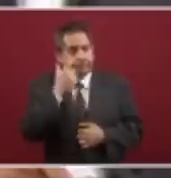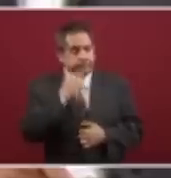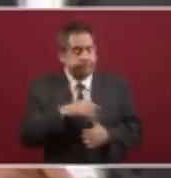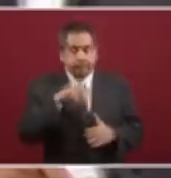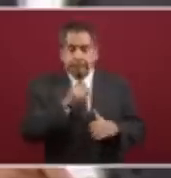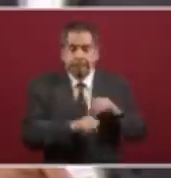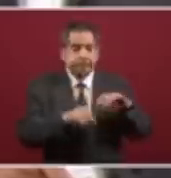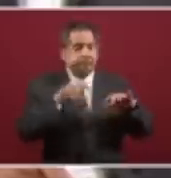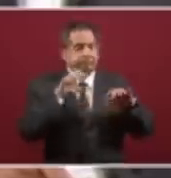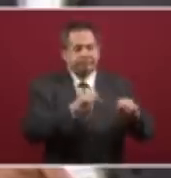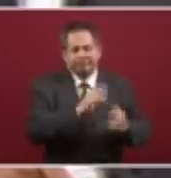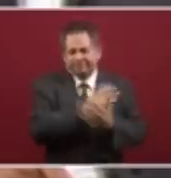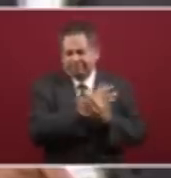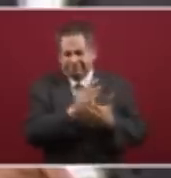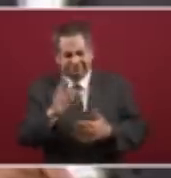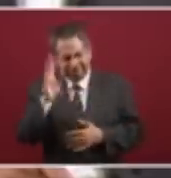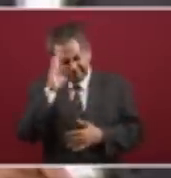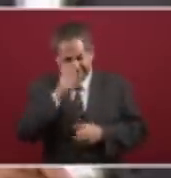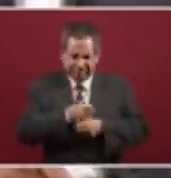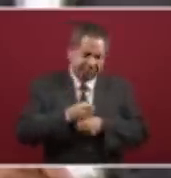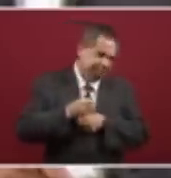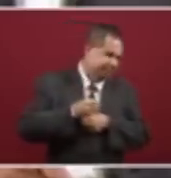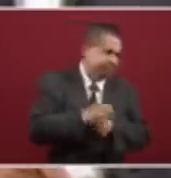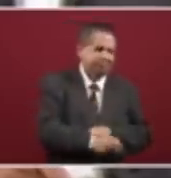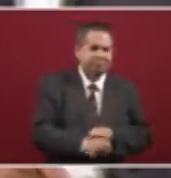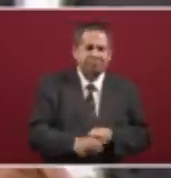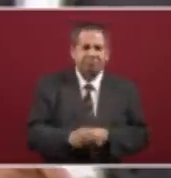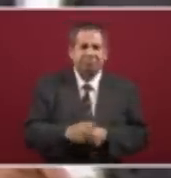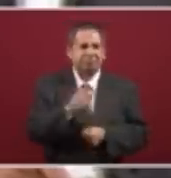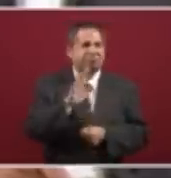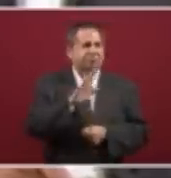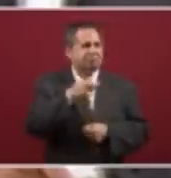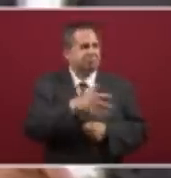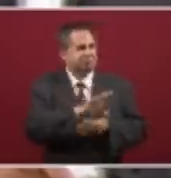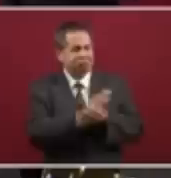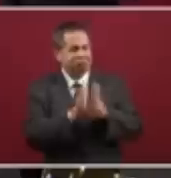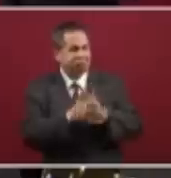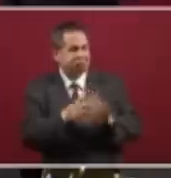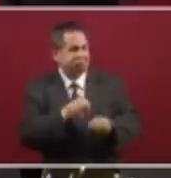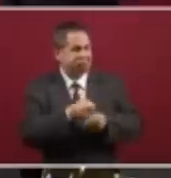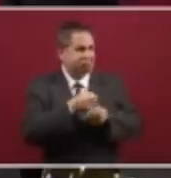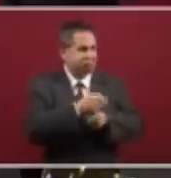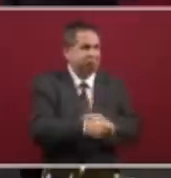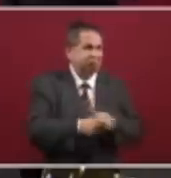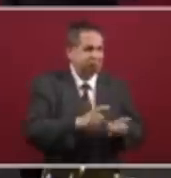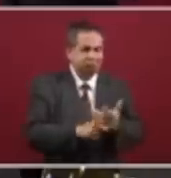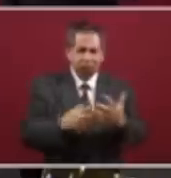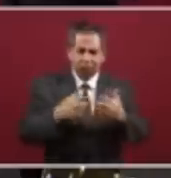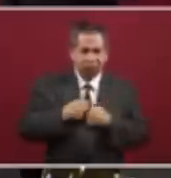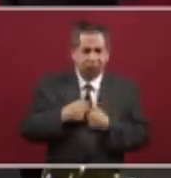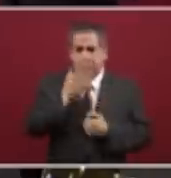con lujo de violencia peor que a unos delincuentes no nos presentaron órdenes de aprensión